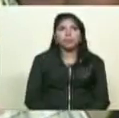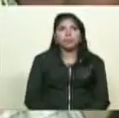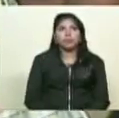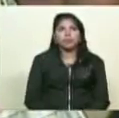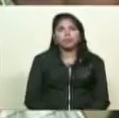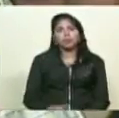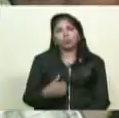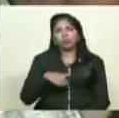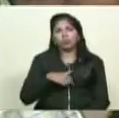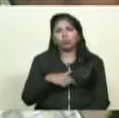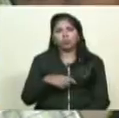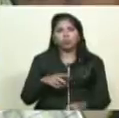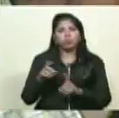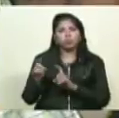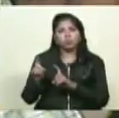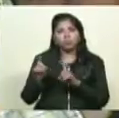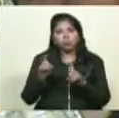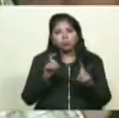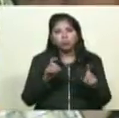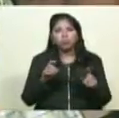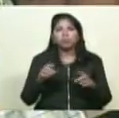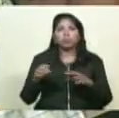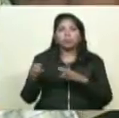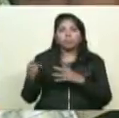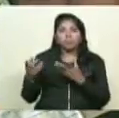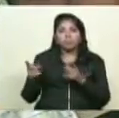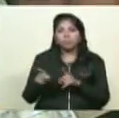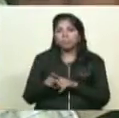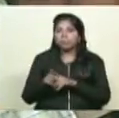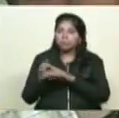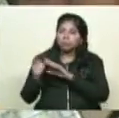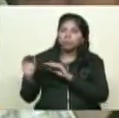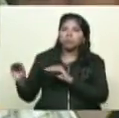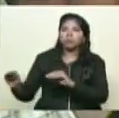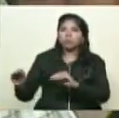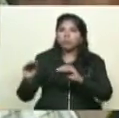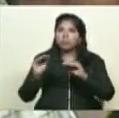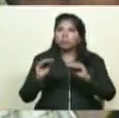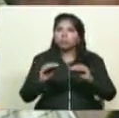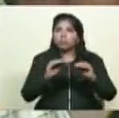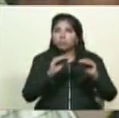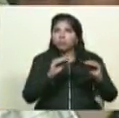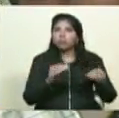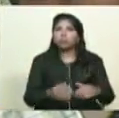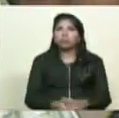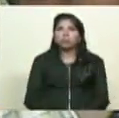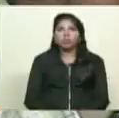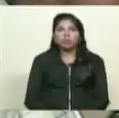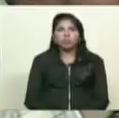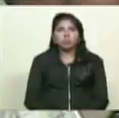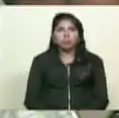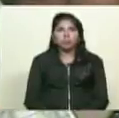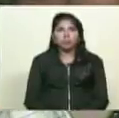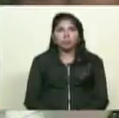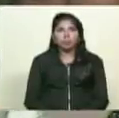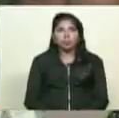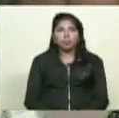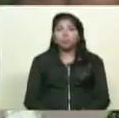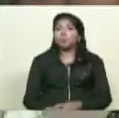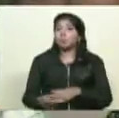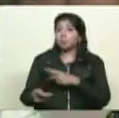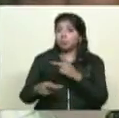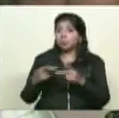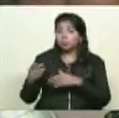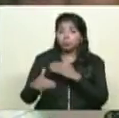compañeros han entendido que primero que cualquier otra cosa, reivindicación social o cualquiera, está la producción para llevarle